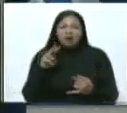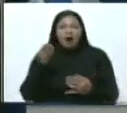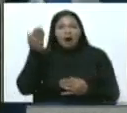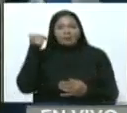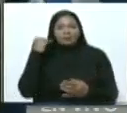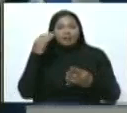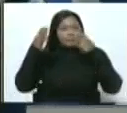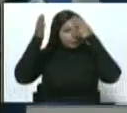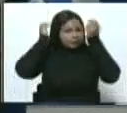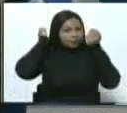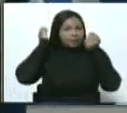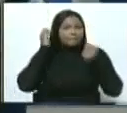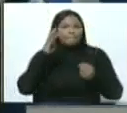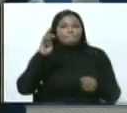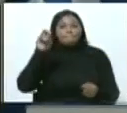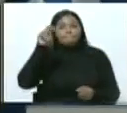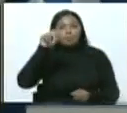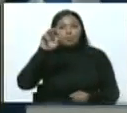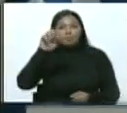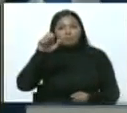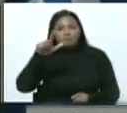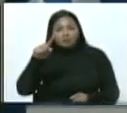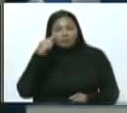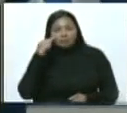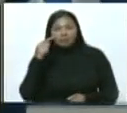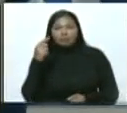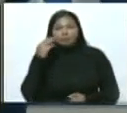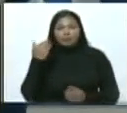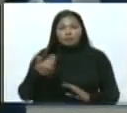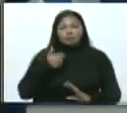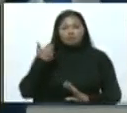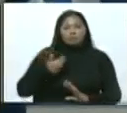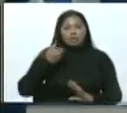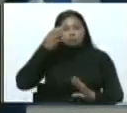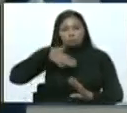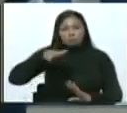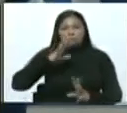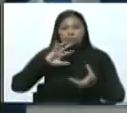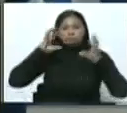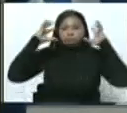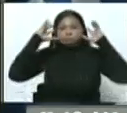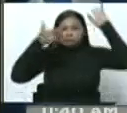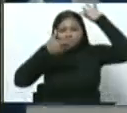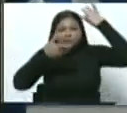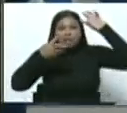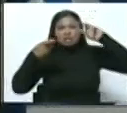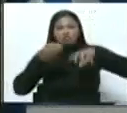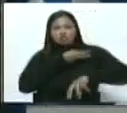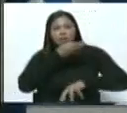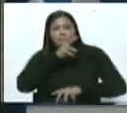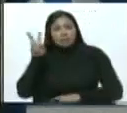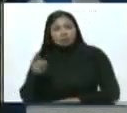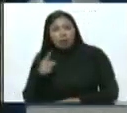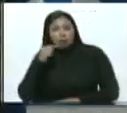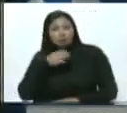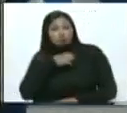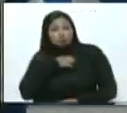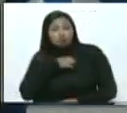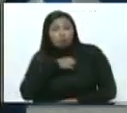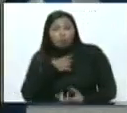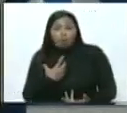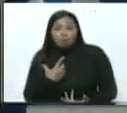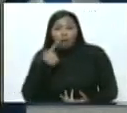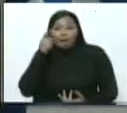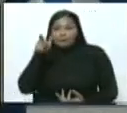embajador Bromfield, implosionar de sufrimiento al pueblo y colapsar la sociedad venezolana. Entonces no podemos a